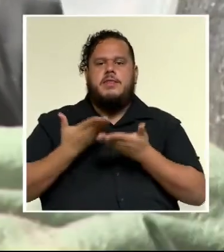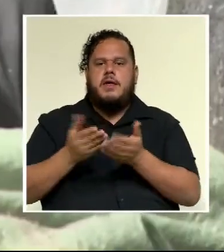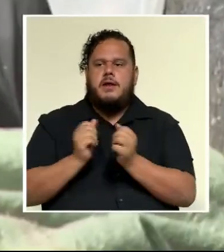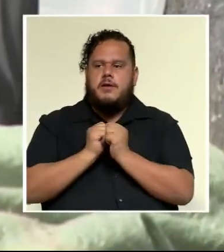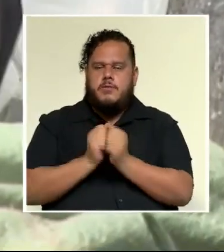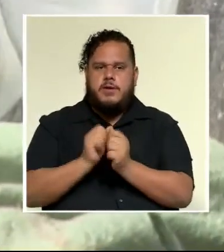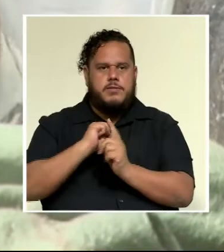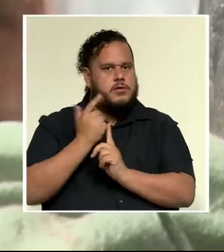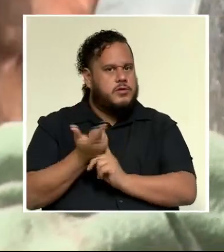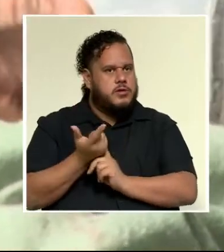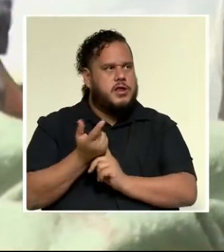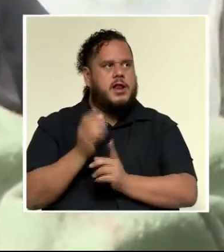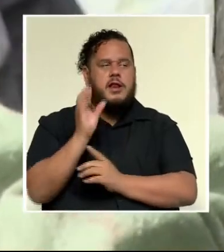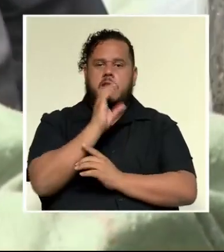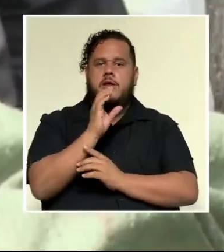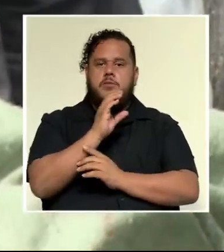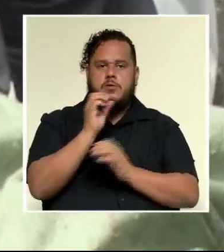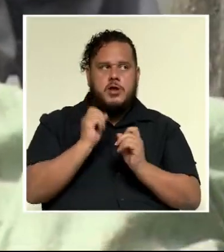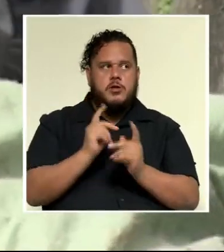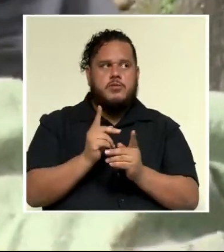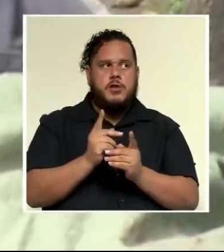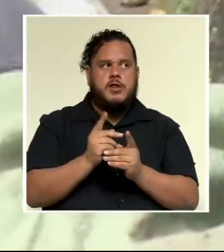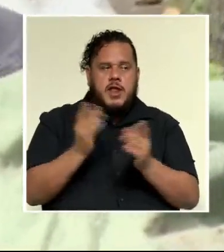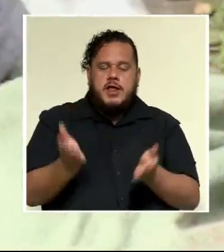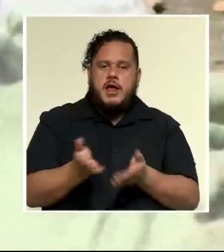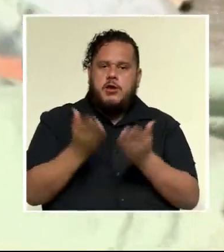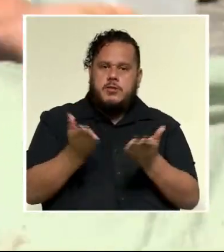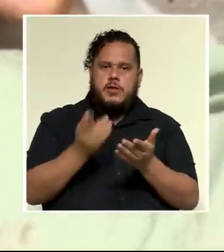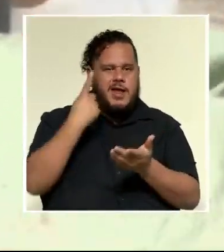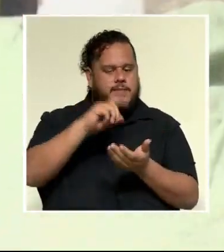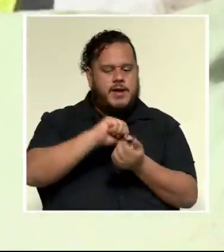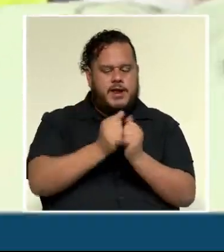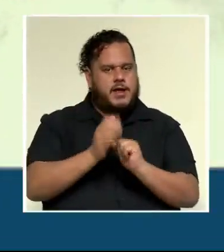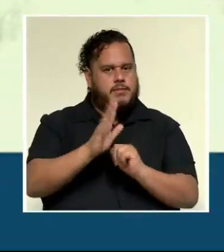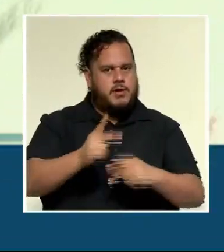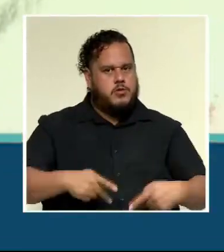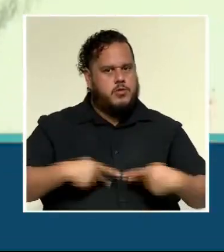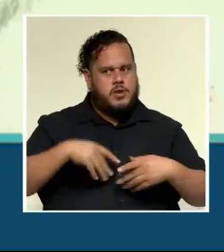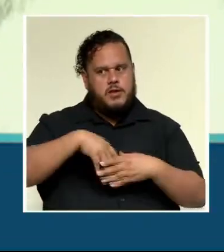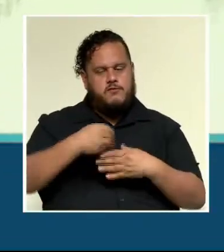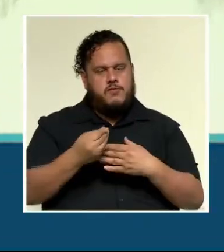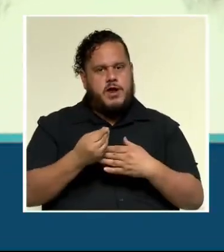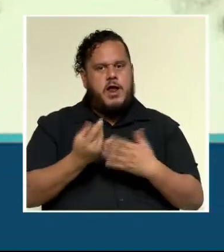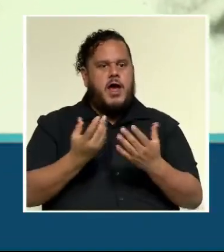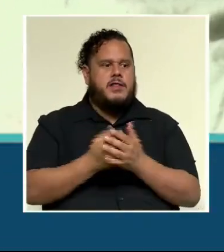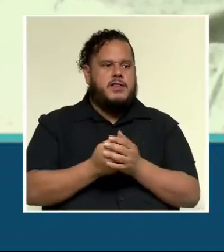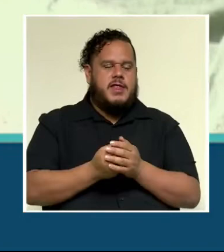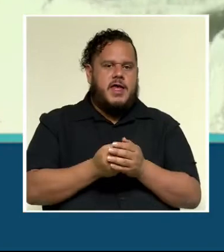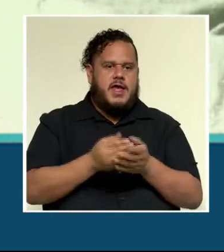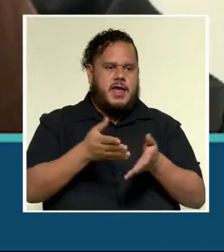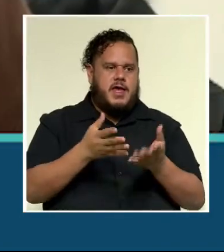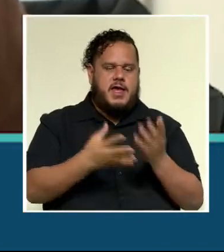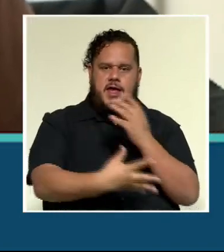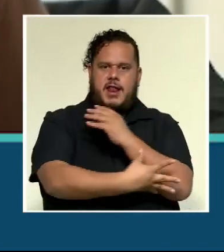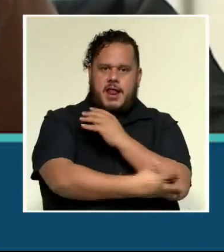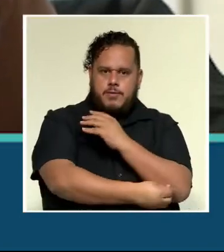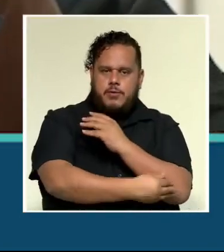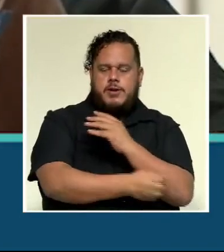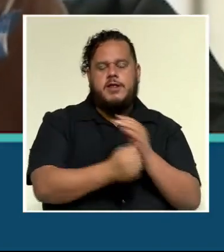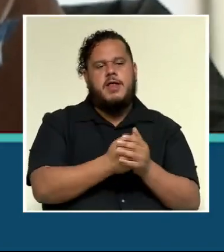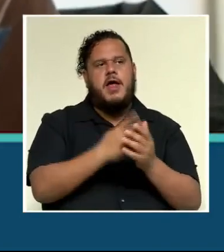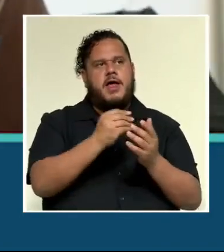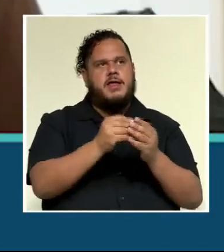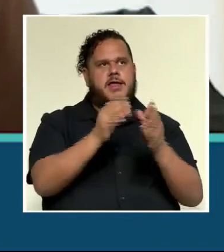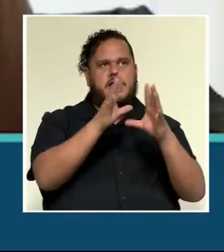acompañamiento social, buscar opciones que los impulsaran a rehacer sus vidas fuera del desamparo y la intemperie. Es el caso de